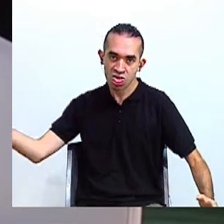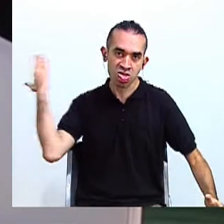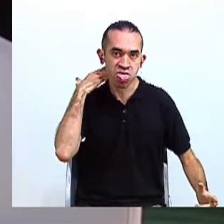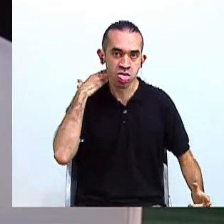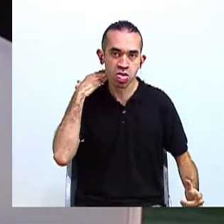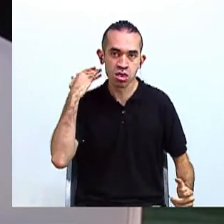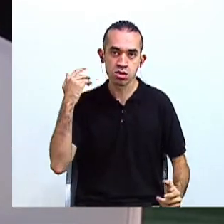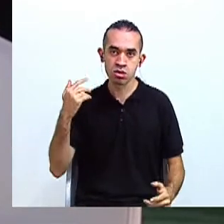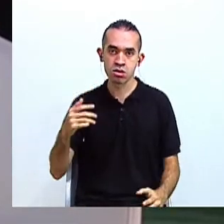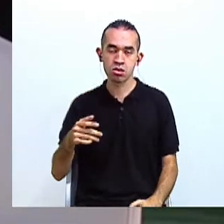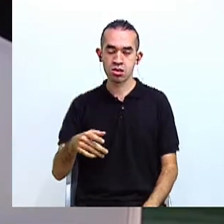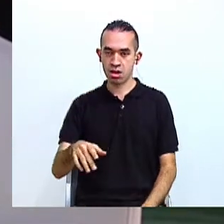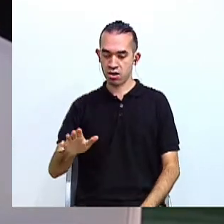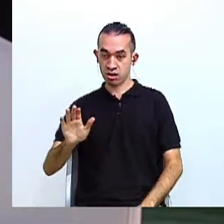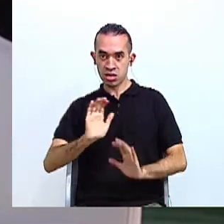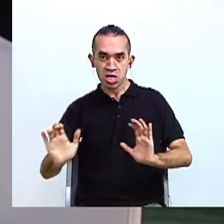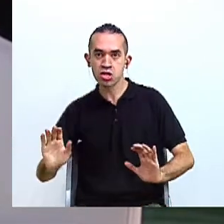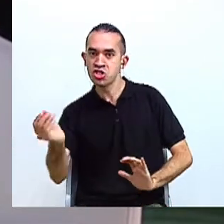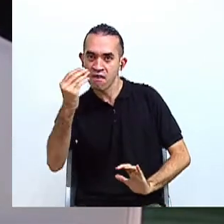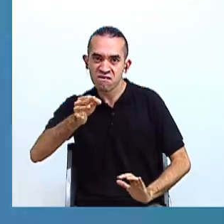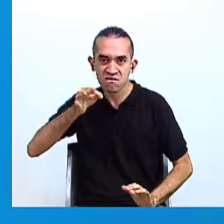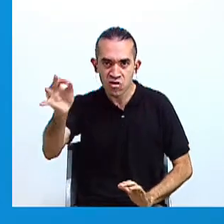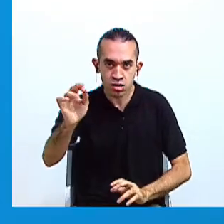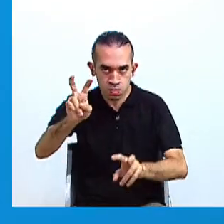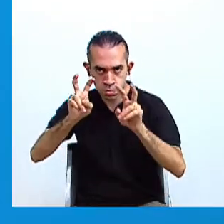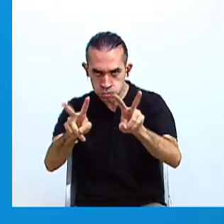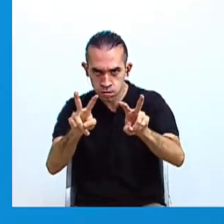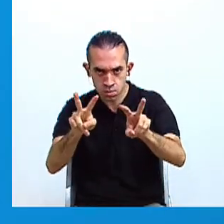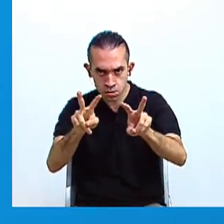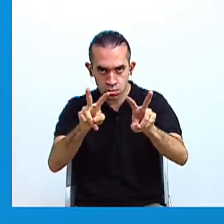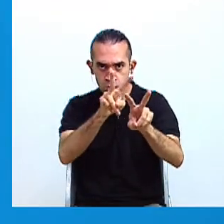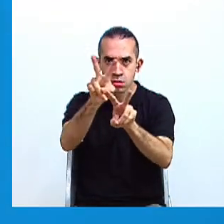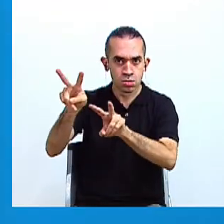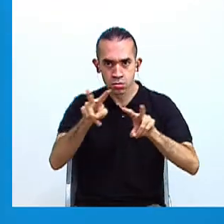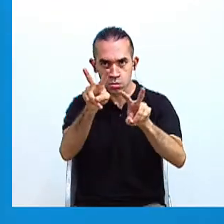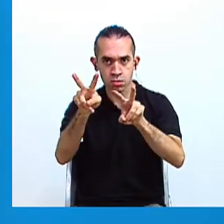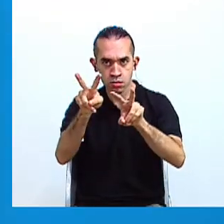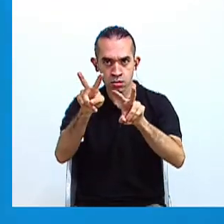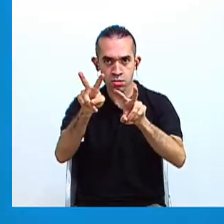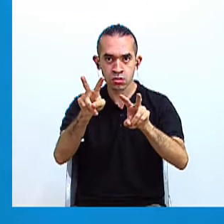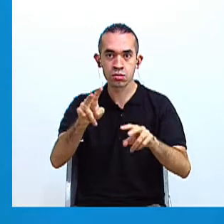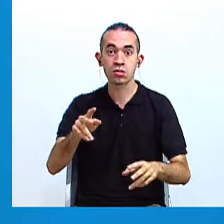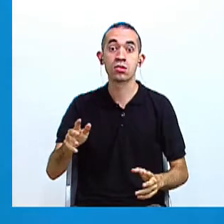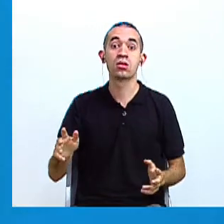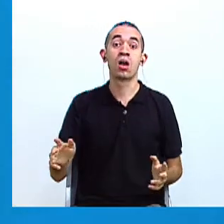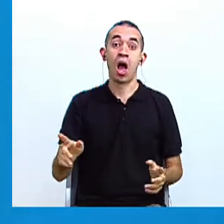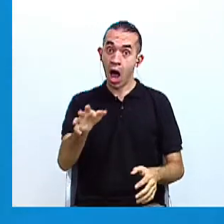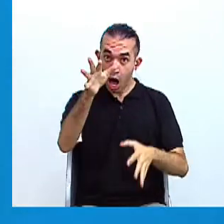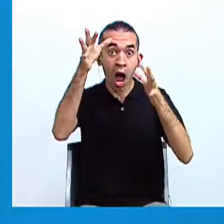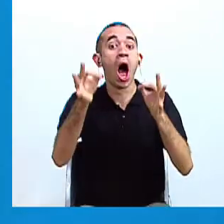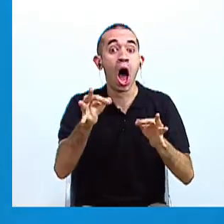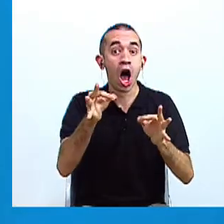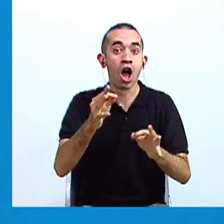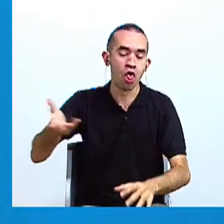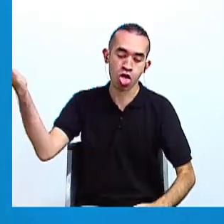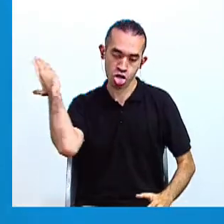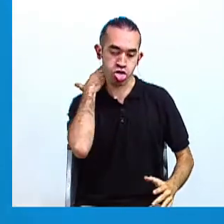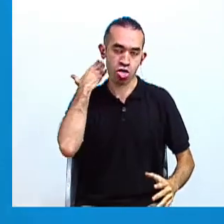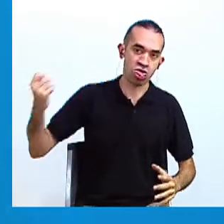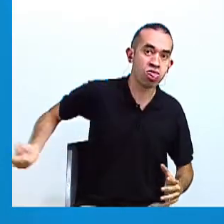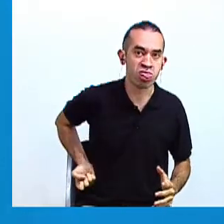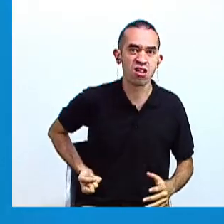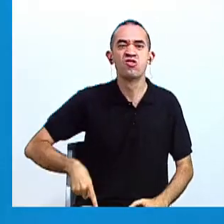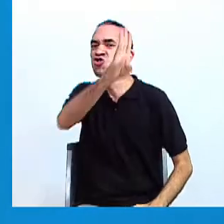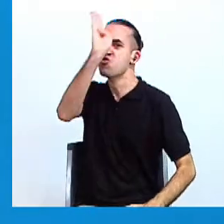of all future generations are upon you. And if you choose to fail us, I say we will